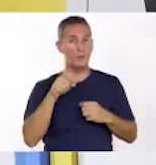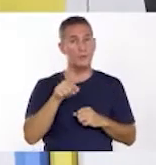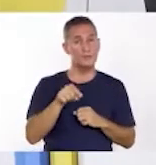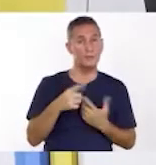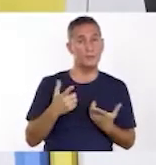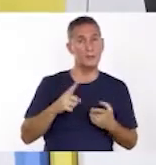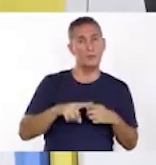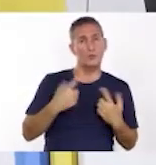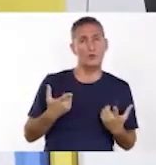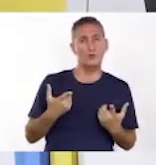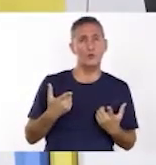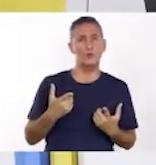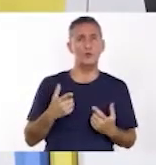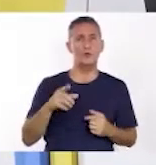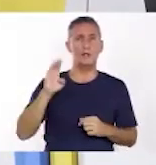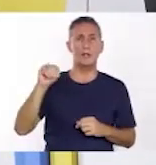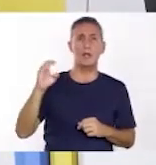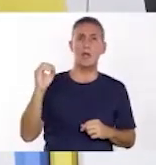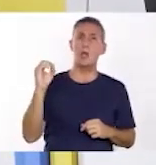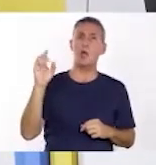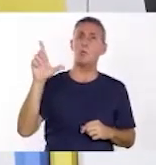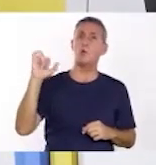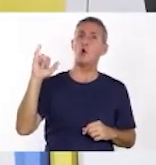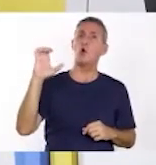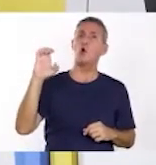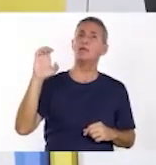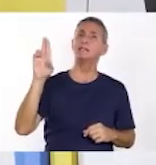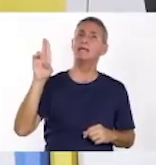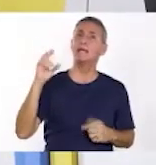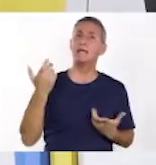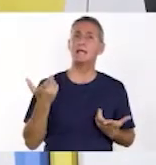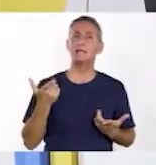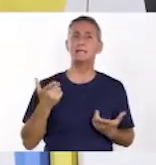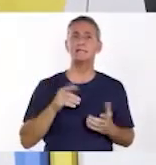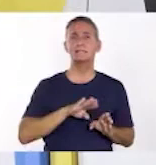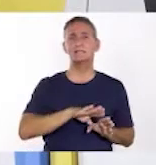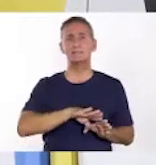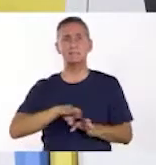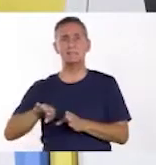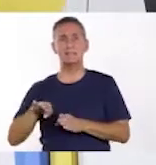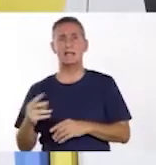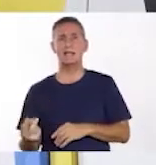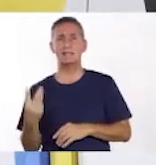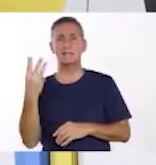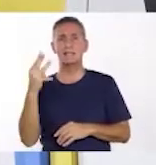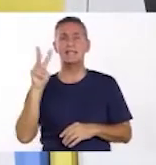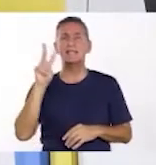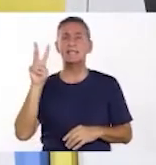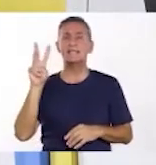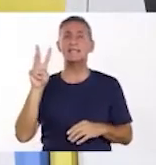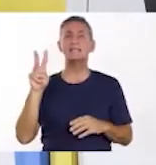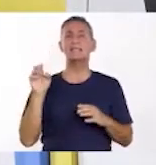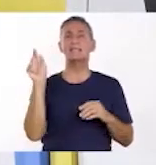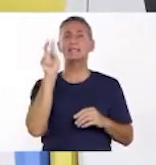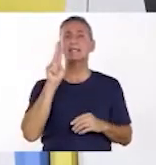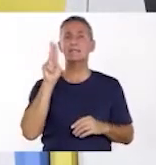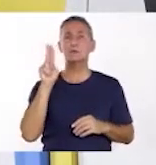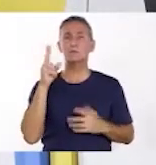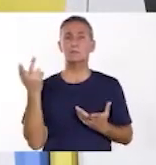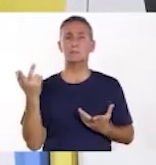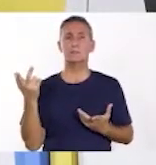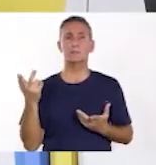esto porque Molière se sale un poco de estas 3 unidades que son reglas